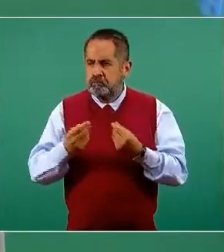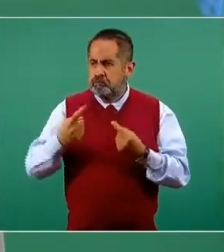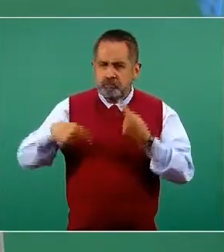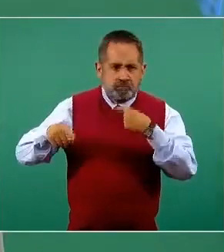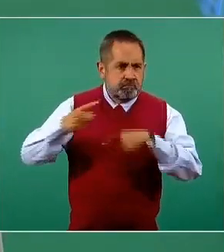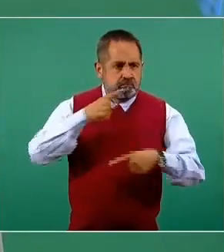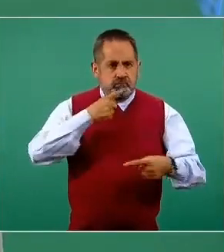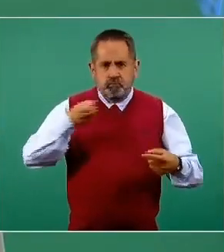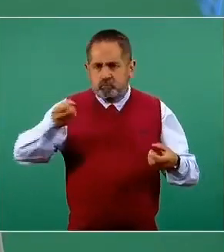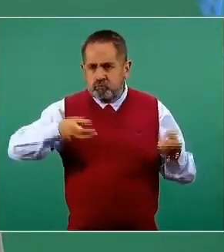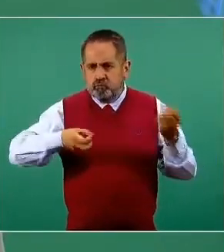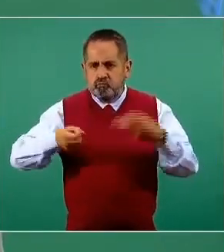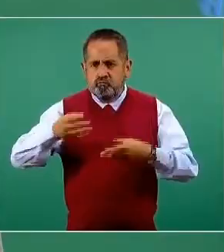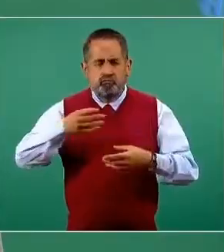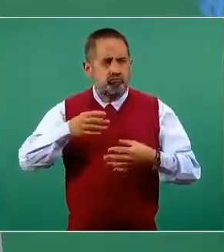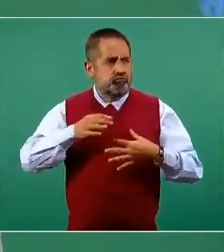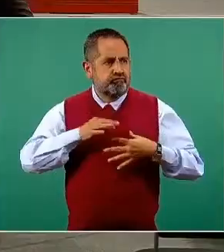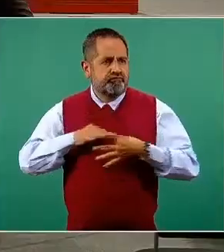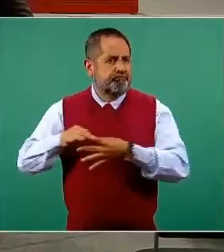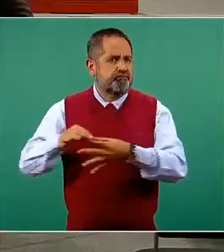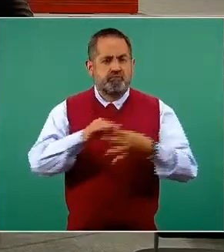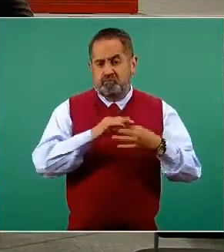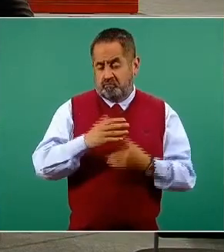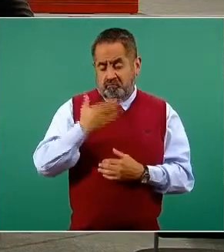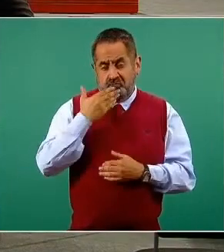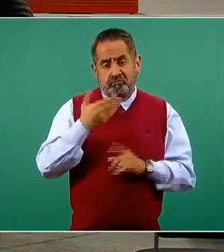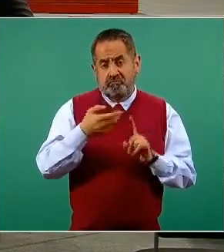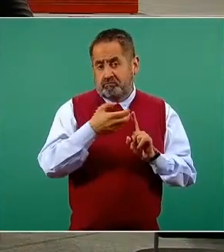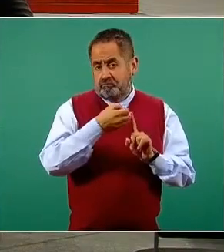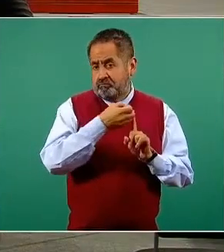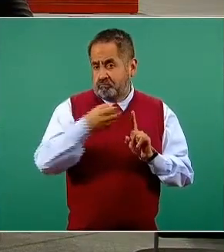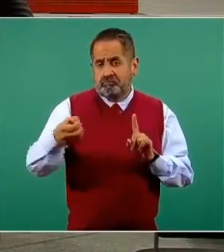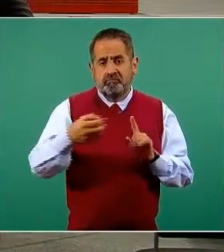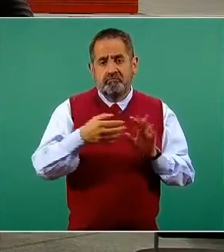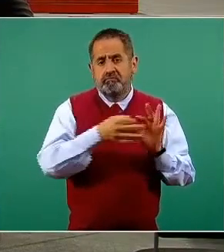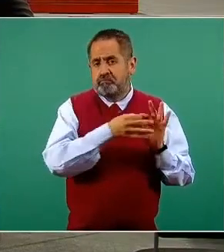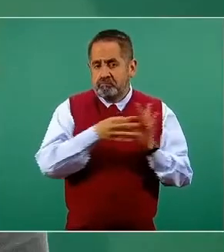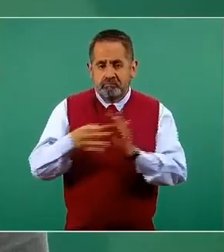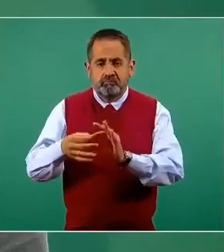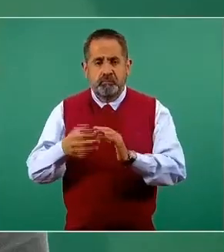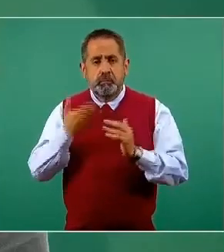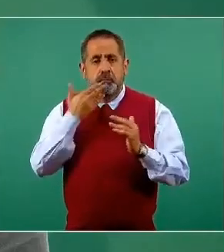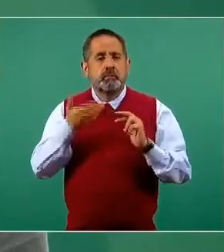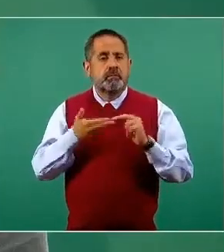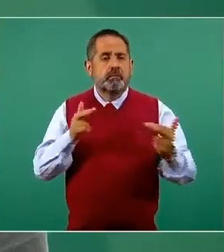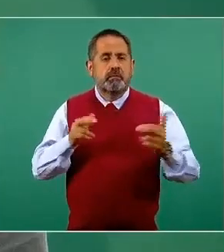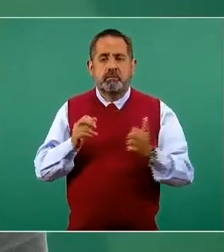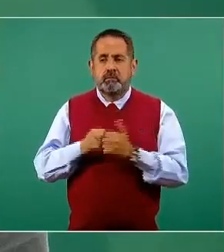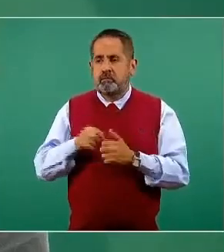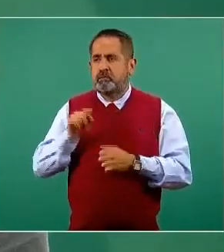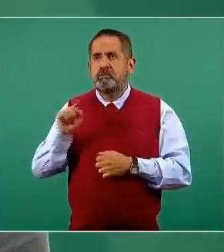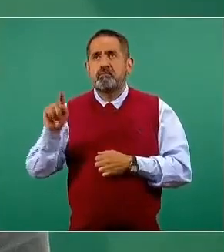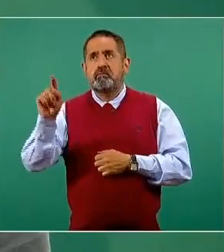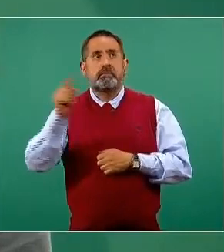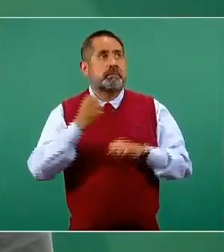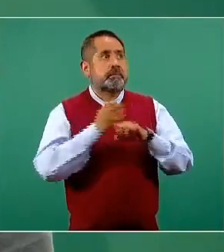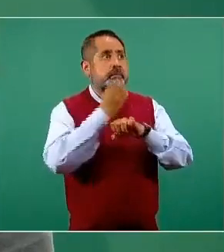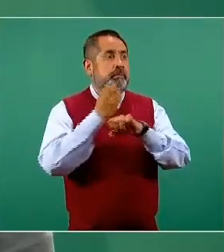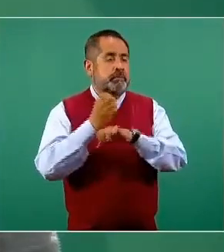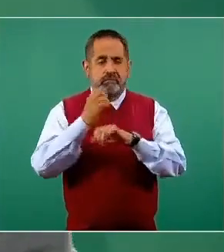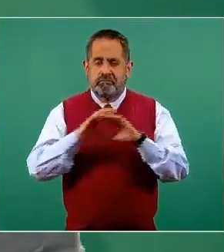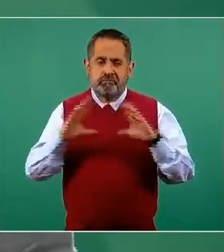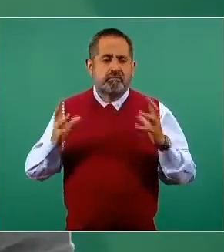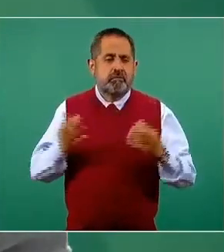a una relación muy armónica que hemos tenido con todas las entidades federativas a lo largo de la epidemia, que ha sido